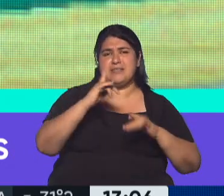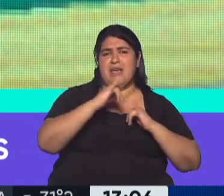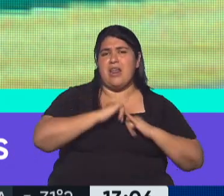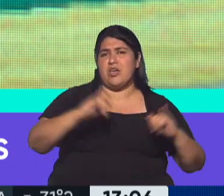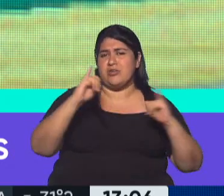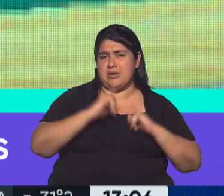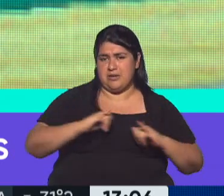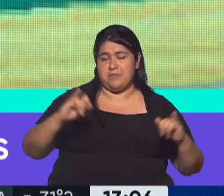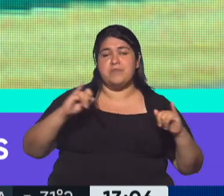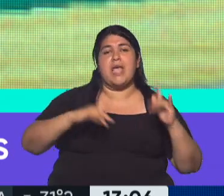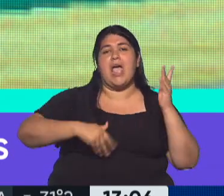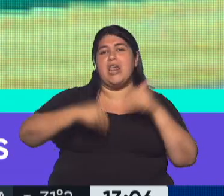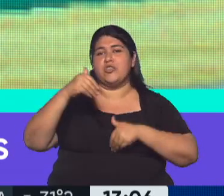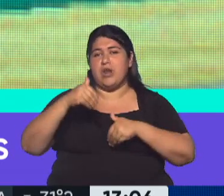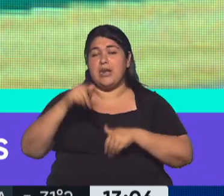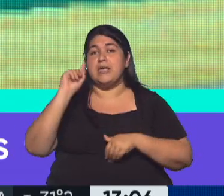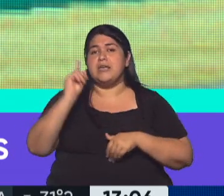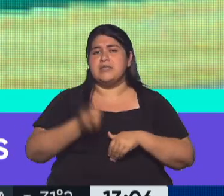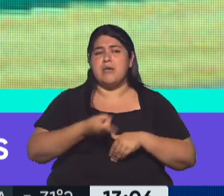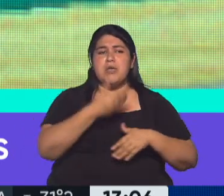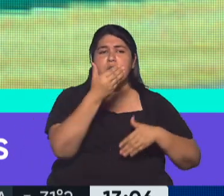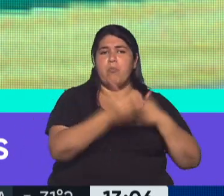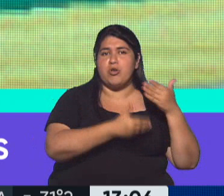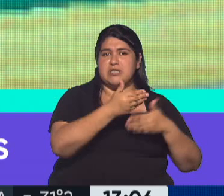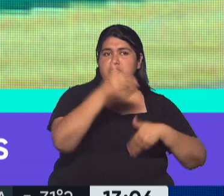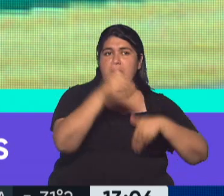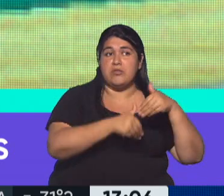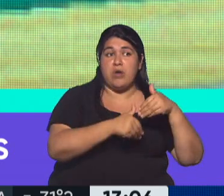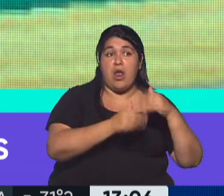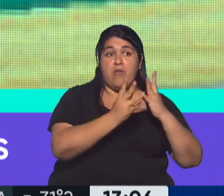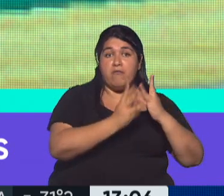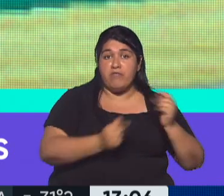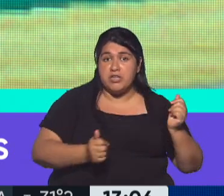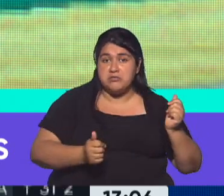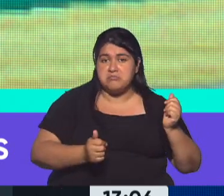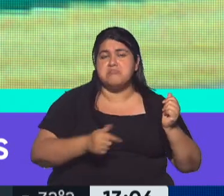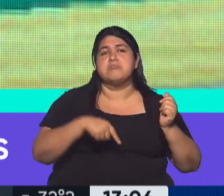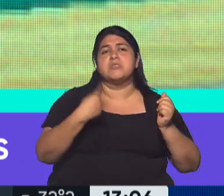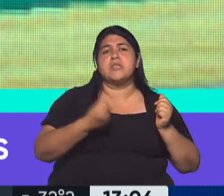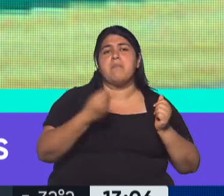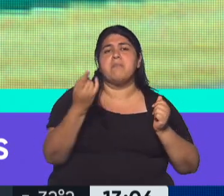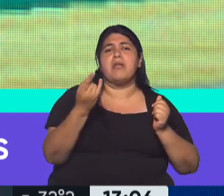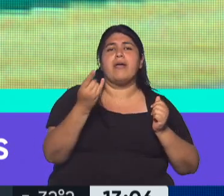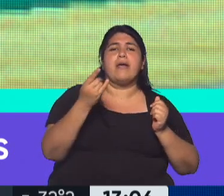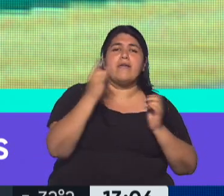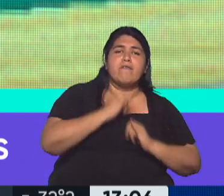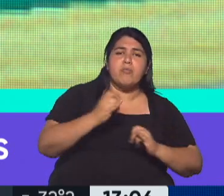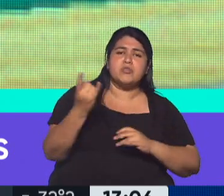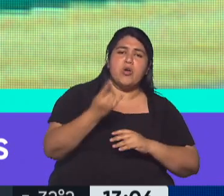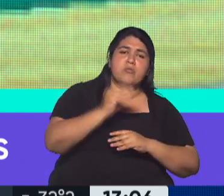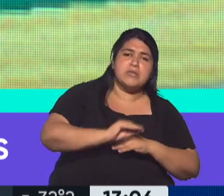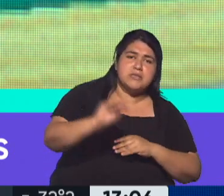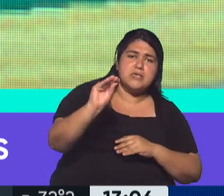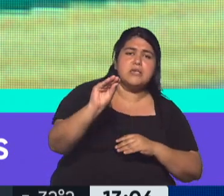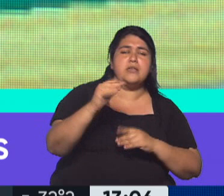también ocurre fuera del contexto de un proceso electoral, cuando vemos que se instalan fake news, hay, y ni hablar de